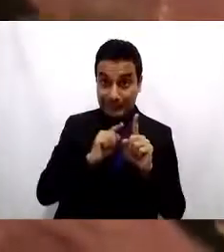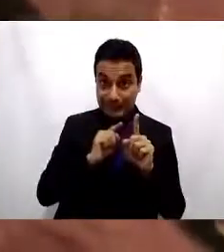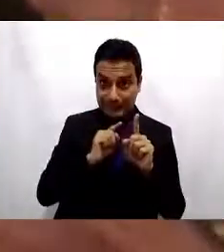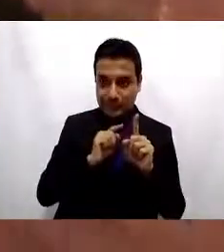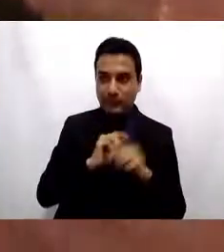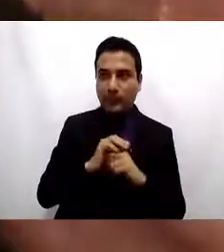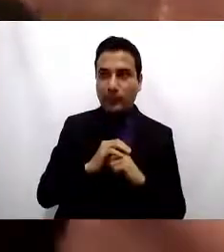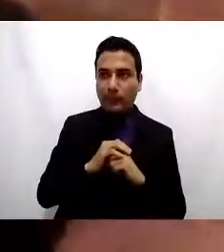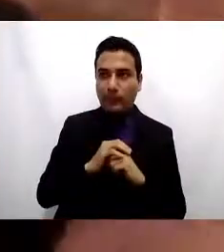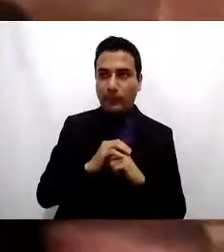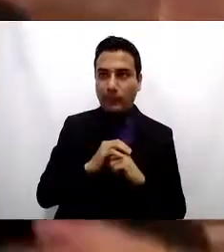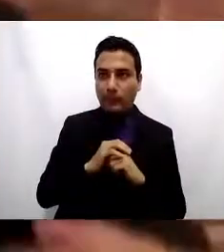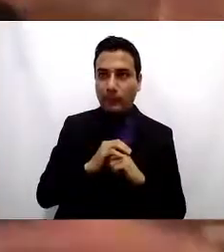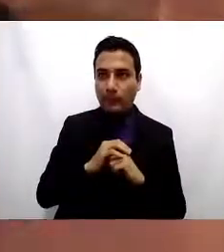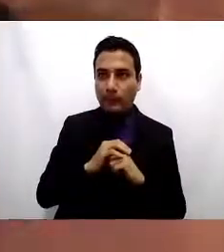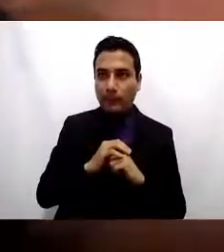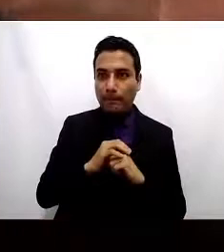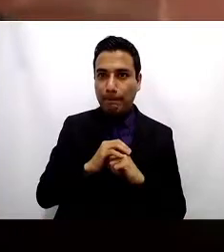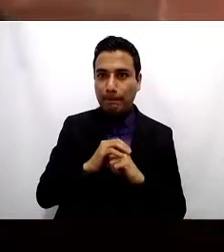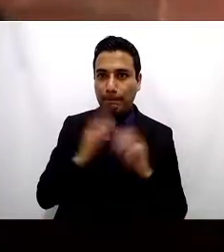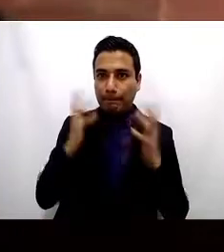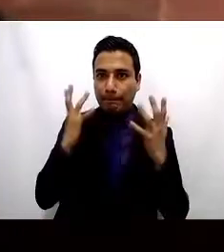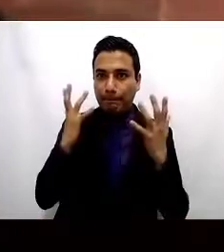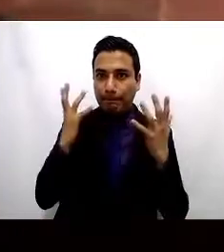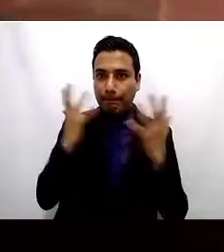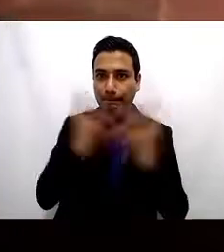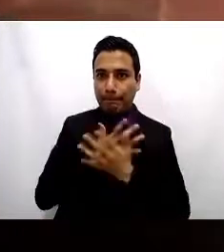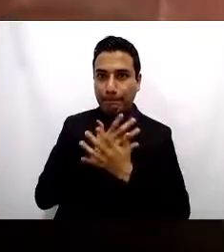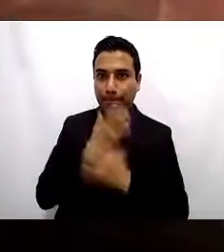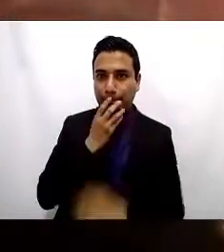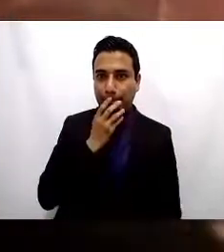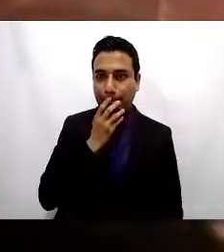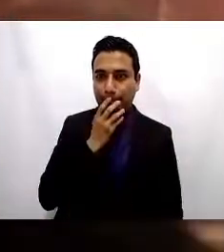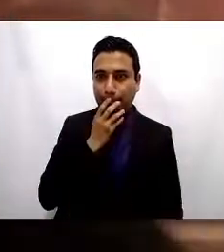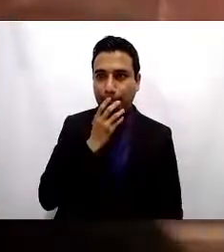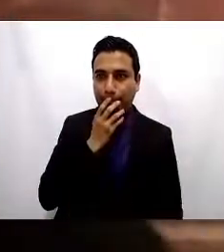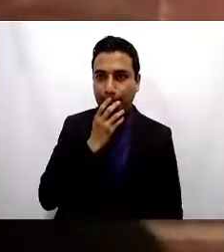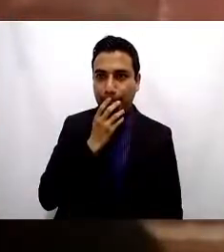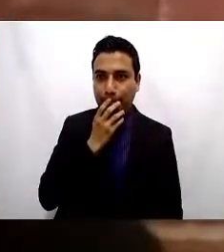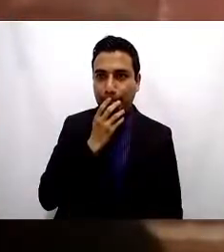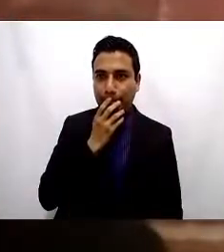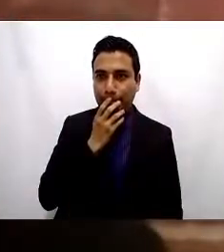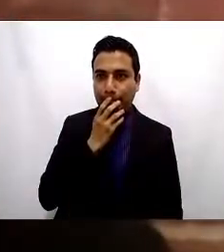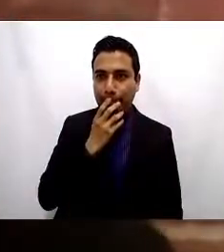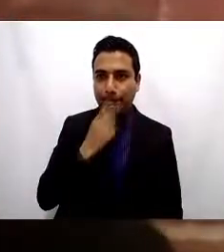se pone dulce, ya propone hacer la cena ese día,